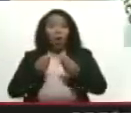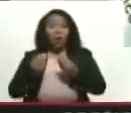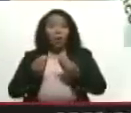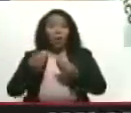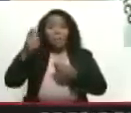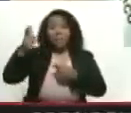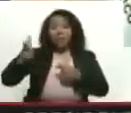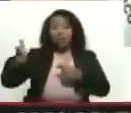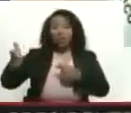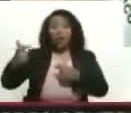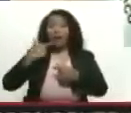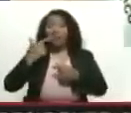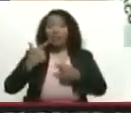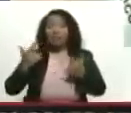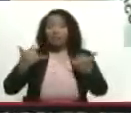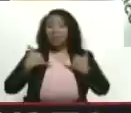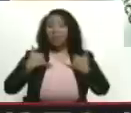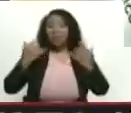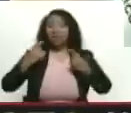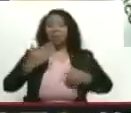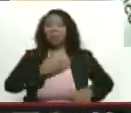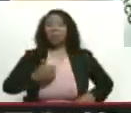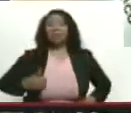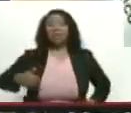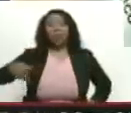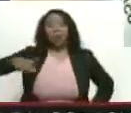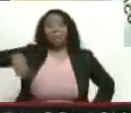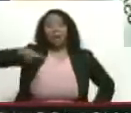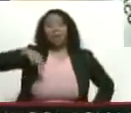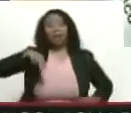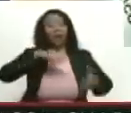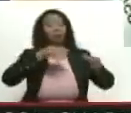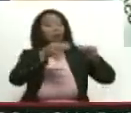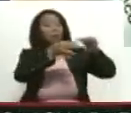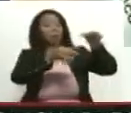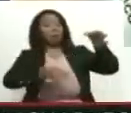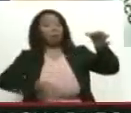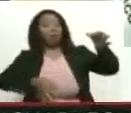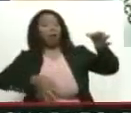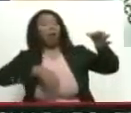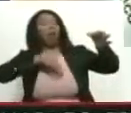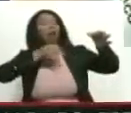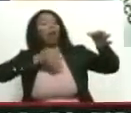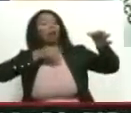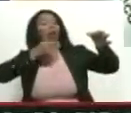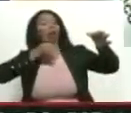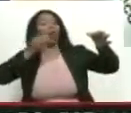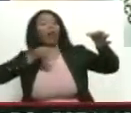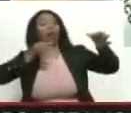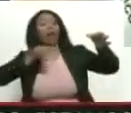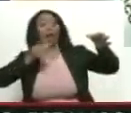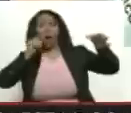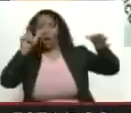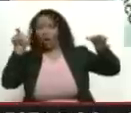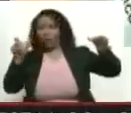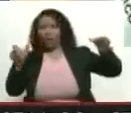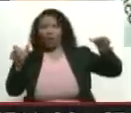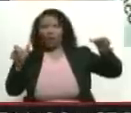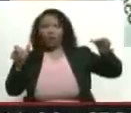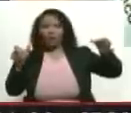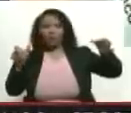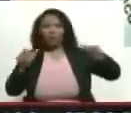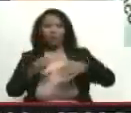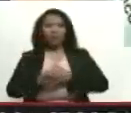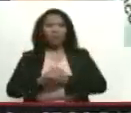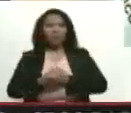autoproclamaron presidentes en una plaza leyendo un papel al peor estilo de Carmona Estanga, pero que